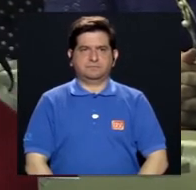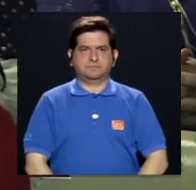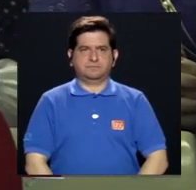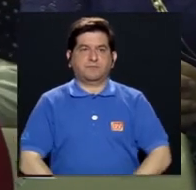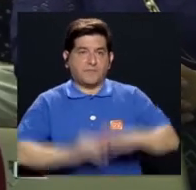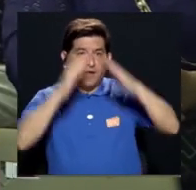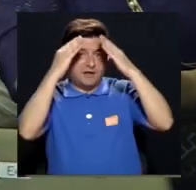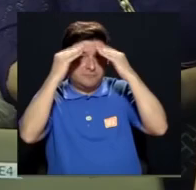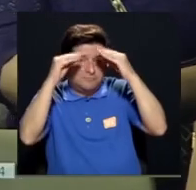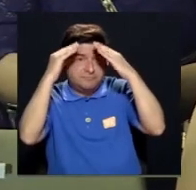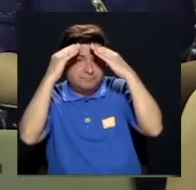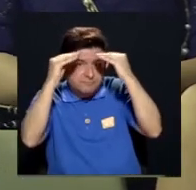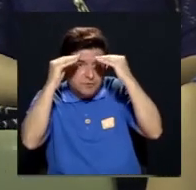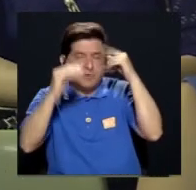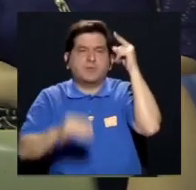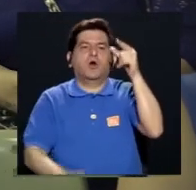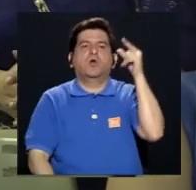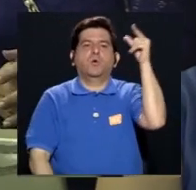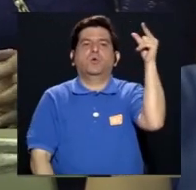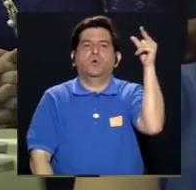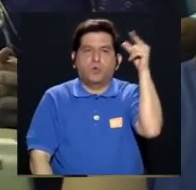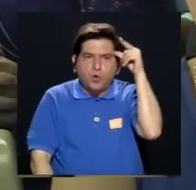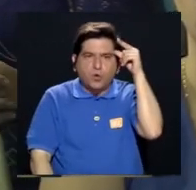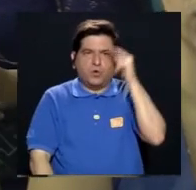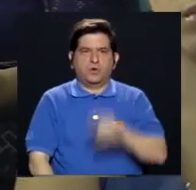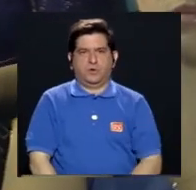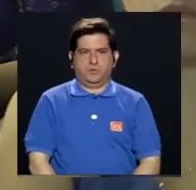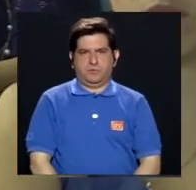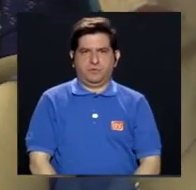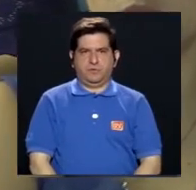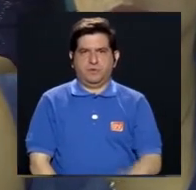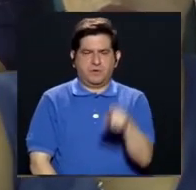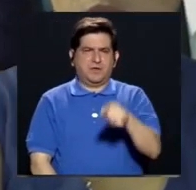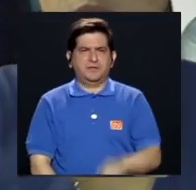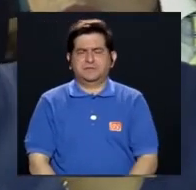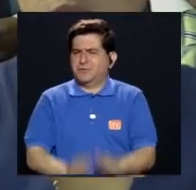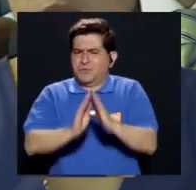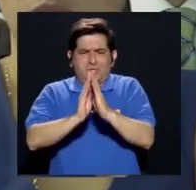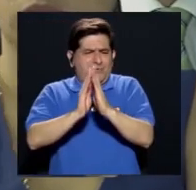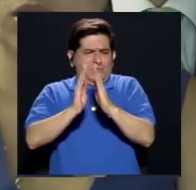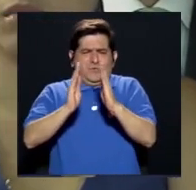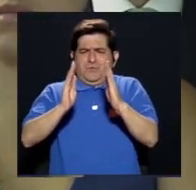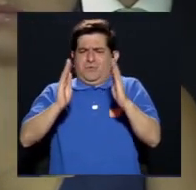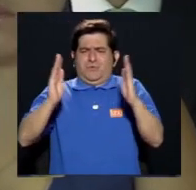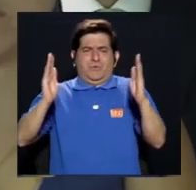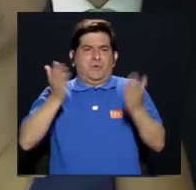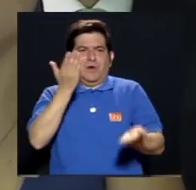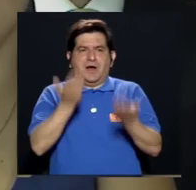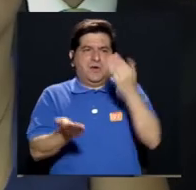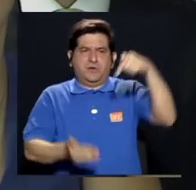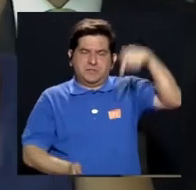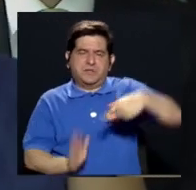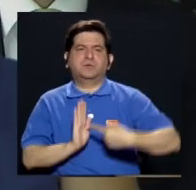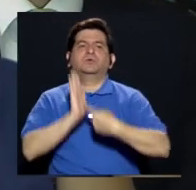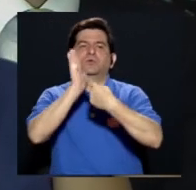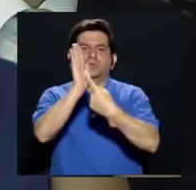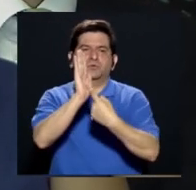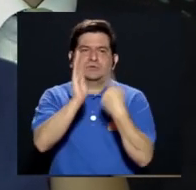Este informe es, por supuesto, mucho más extenso de lo que hoy